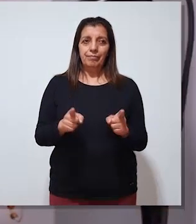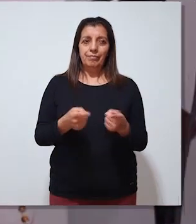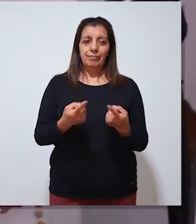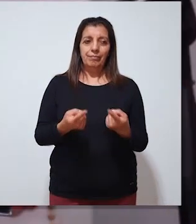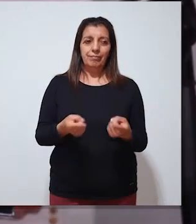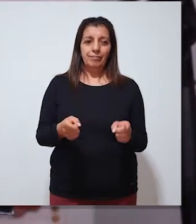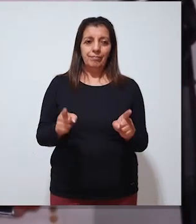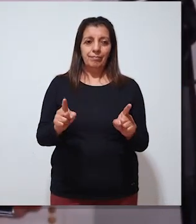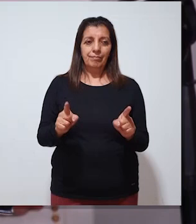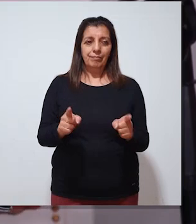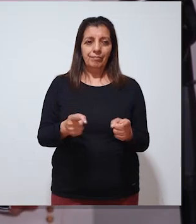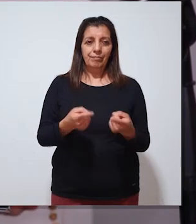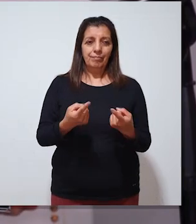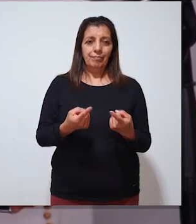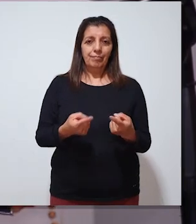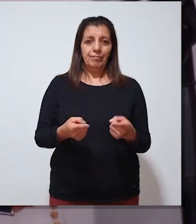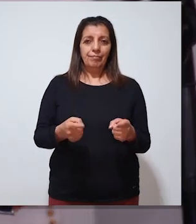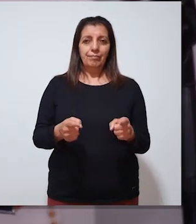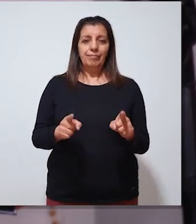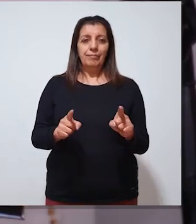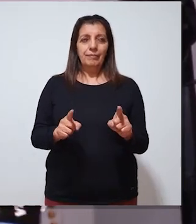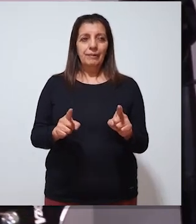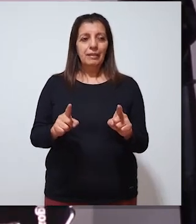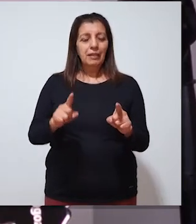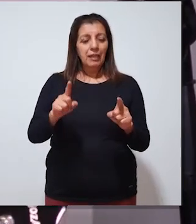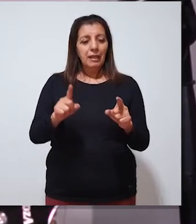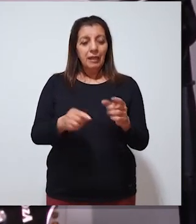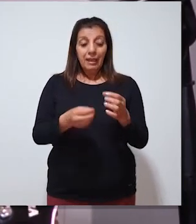Santa de grano de trigo,